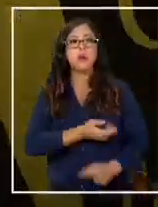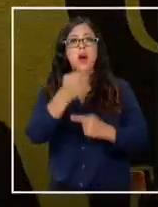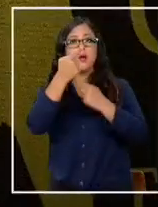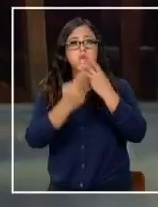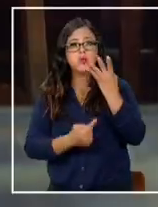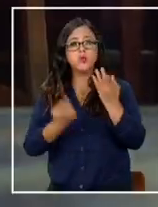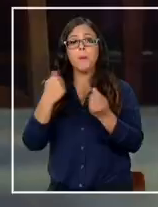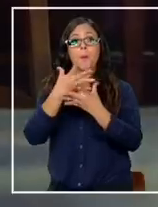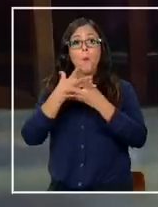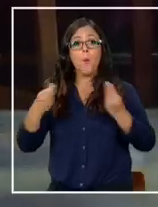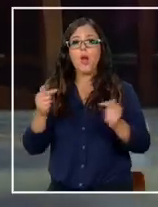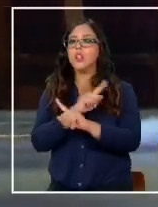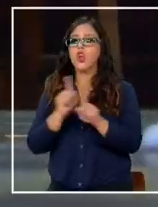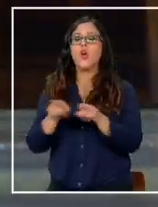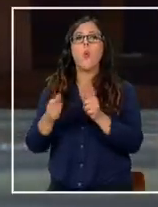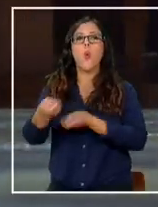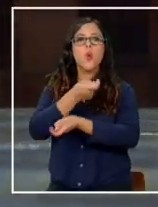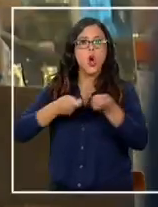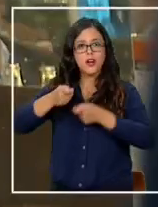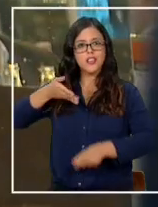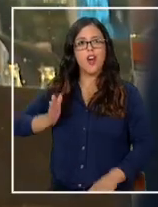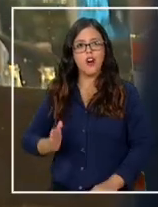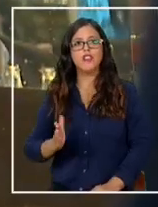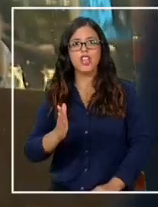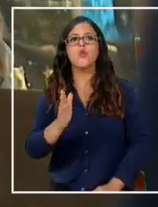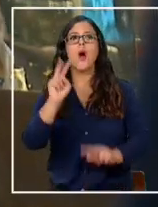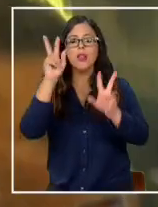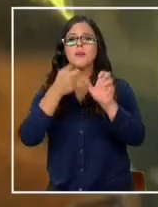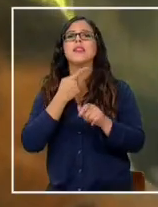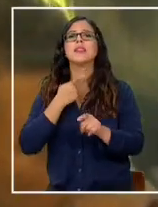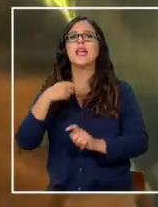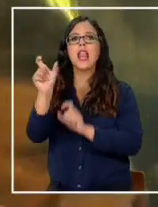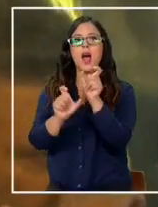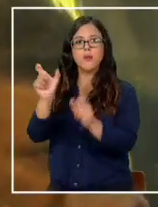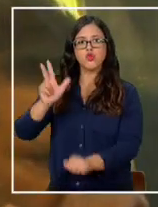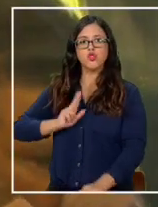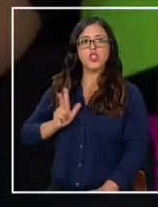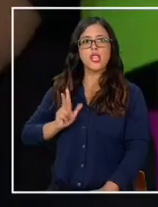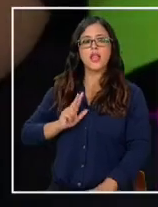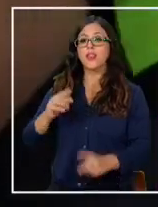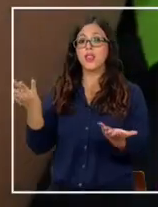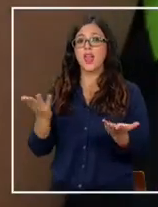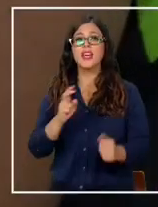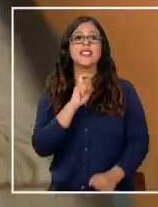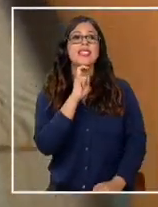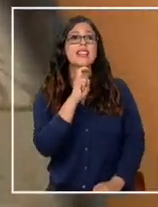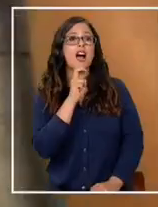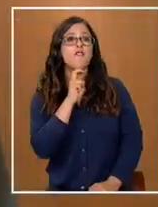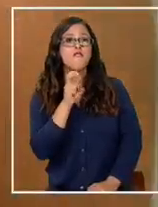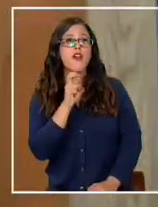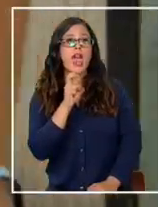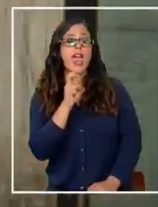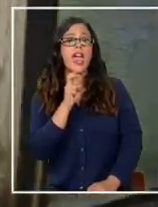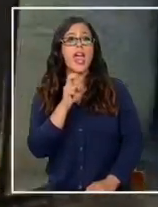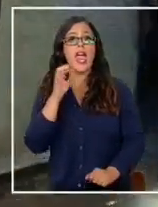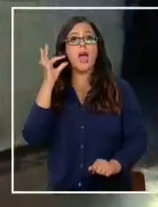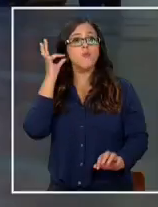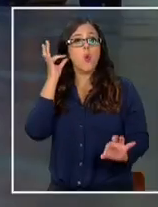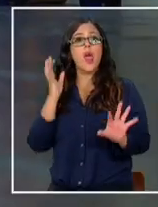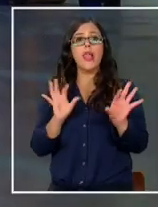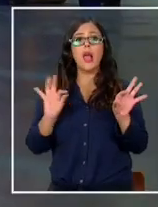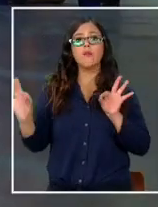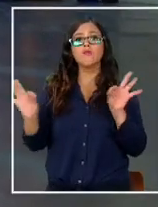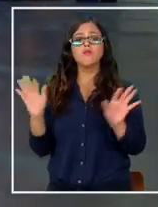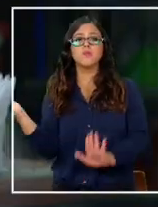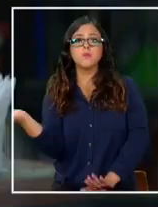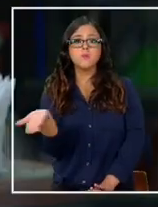nunca extintos. Un negocio que sigue vigente ante el interés de sus clientes. Hablamos de los cafés con piernas, arraigados por años